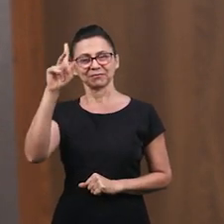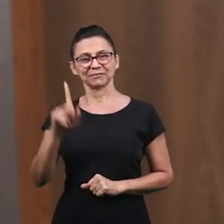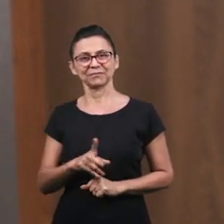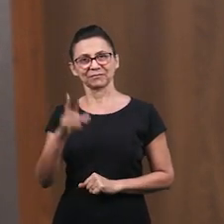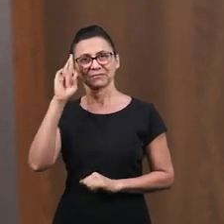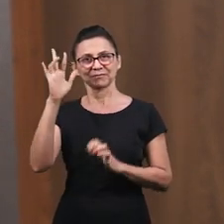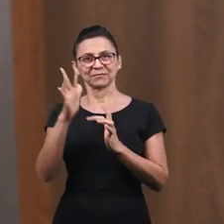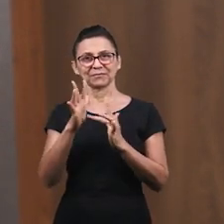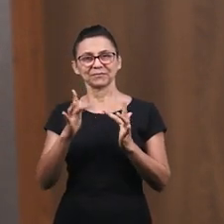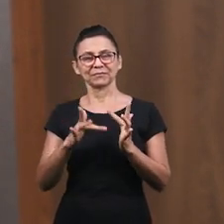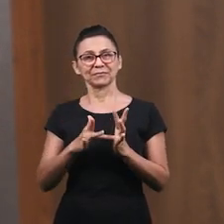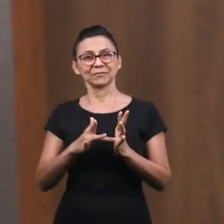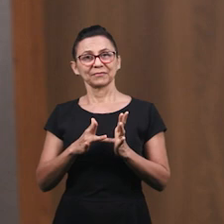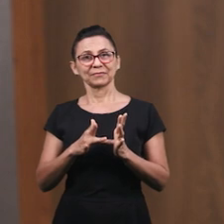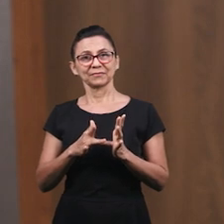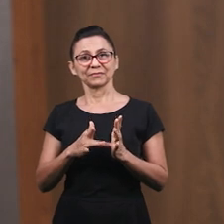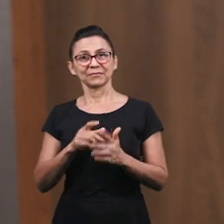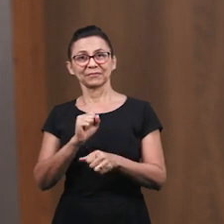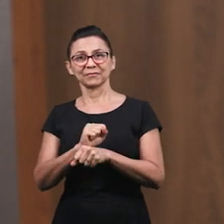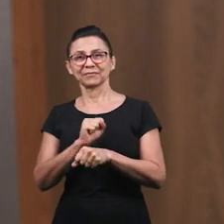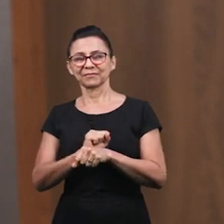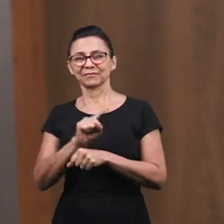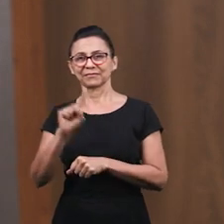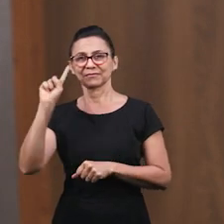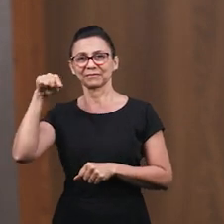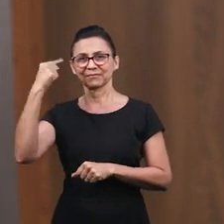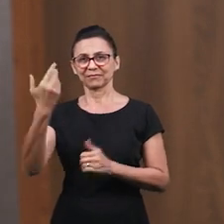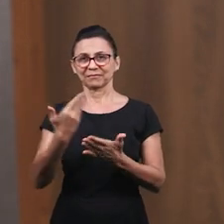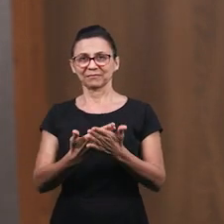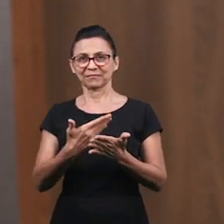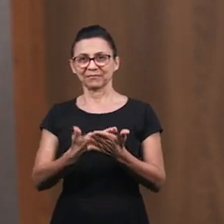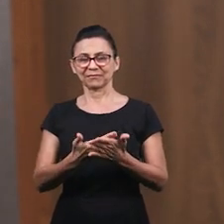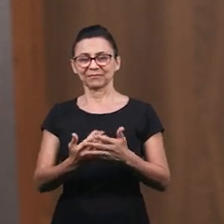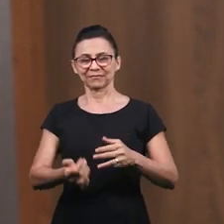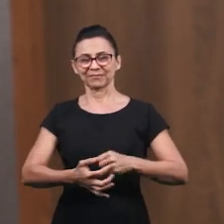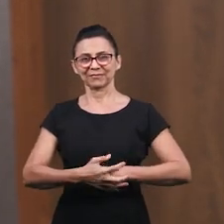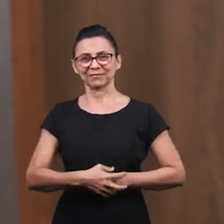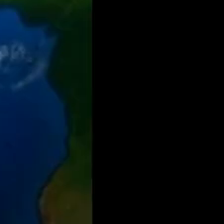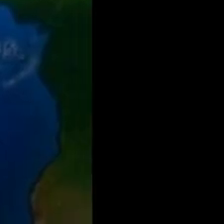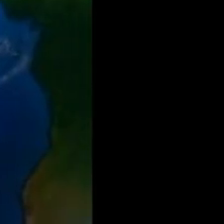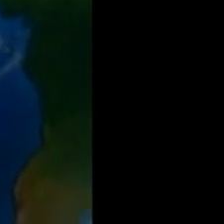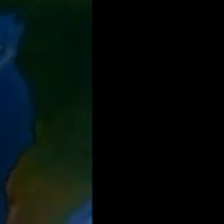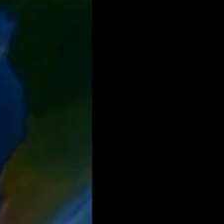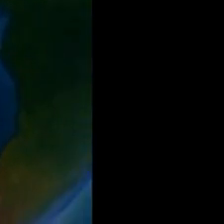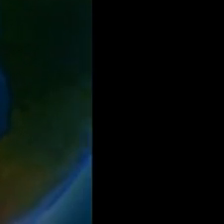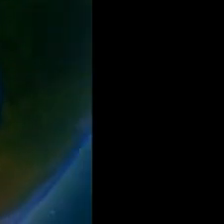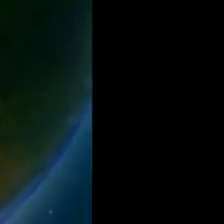Intermedios, la paz del Señor Jesús. Y los esperamos en la próxima clase.